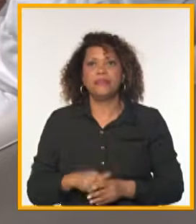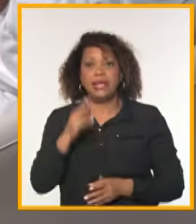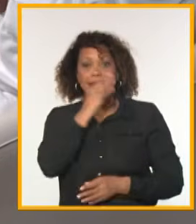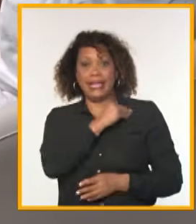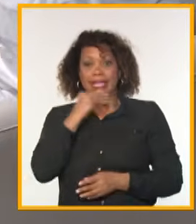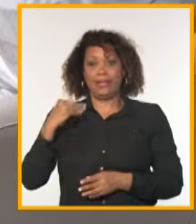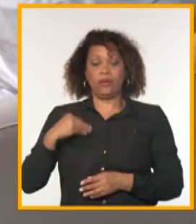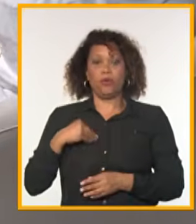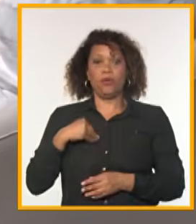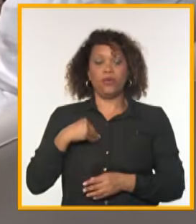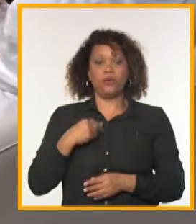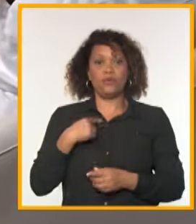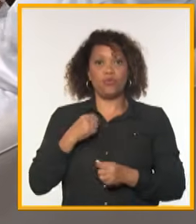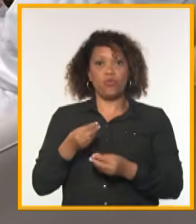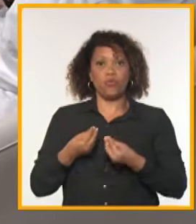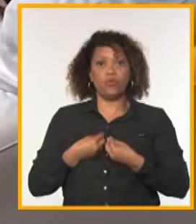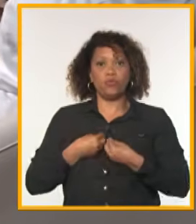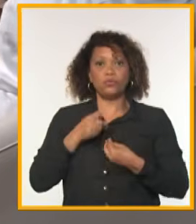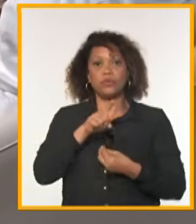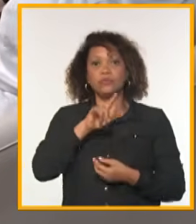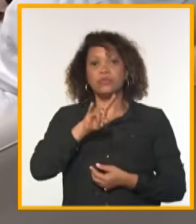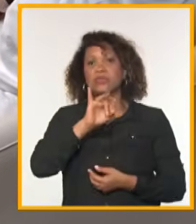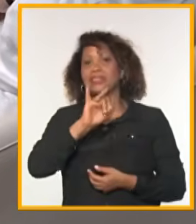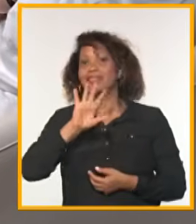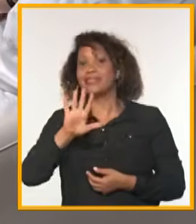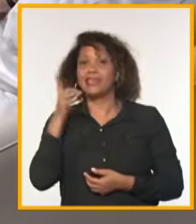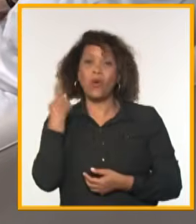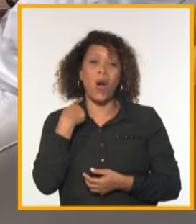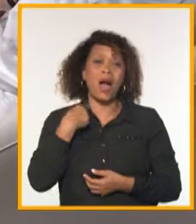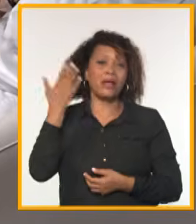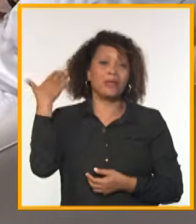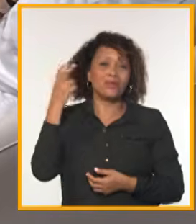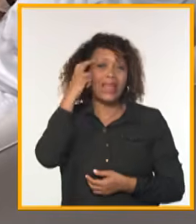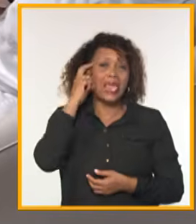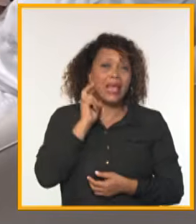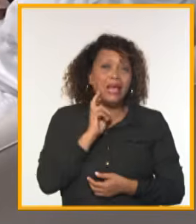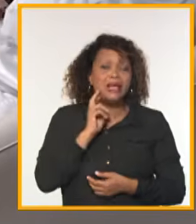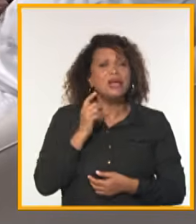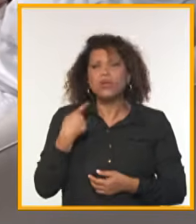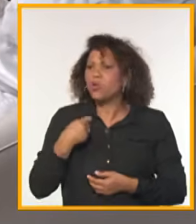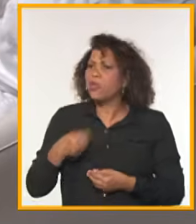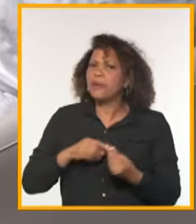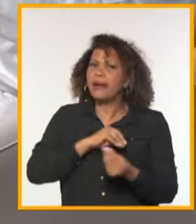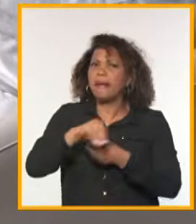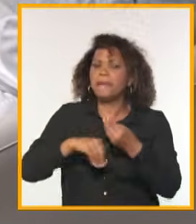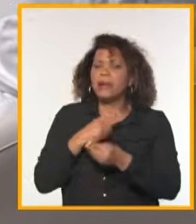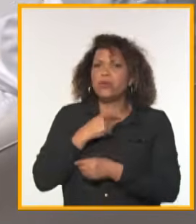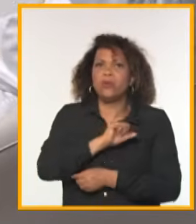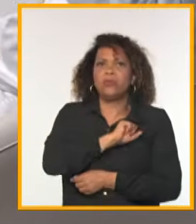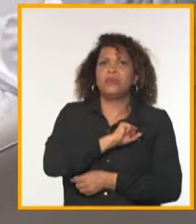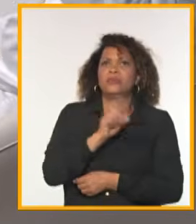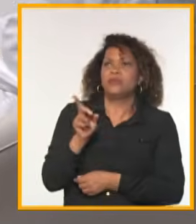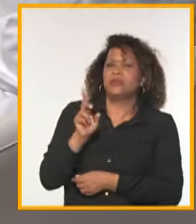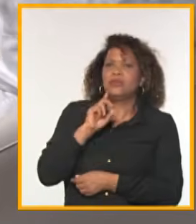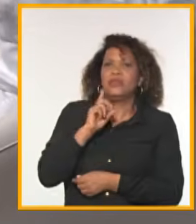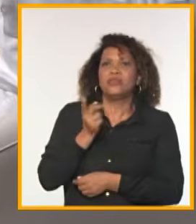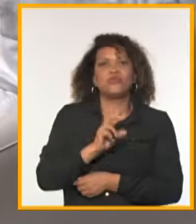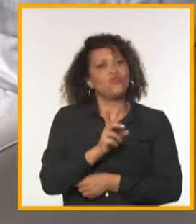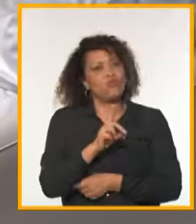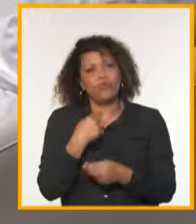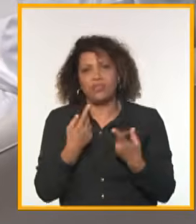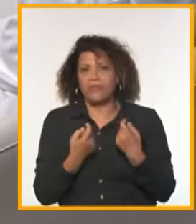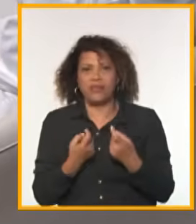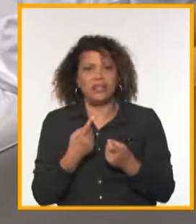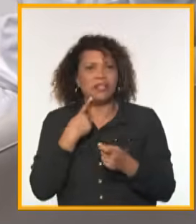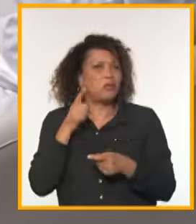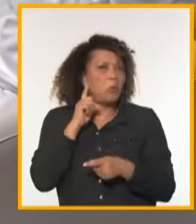conmigo desde el año 1975. Es decir, no hay que cambiarlo. Yo me asusté no, viéndolo. No hace falta cambiarlo, es un buen estetoscopio y yo oigo muy bien